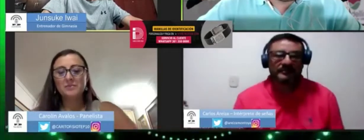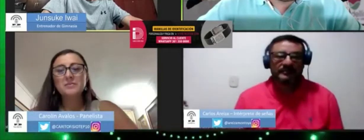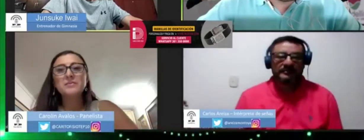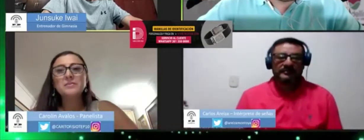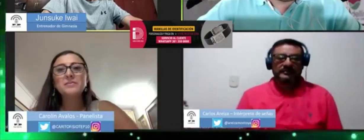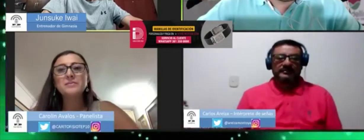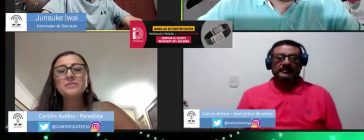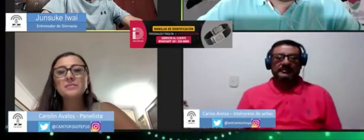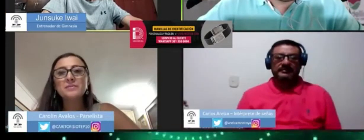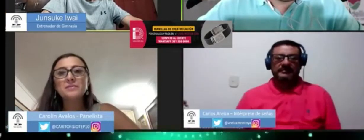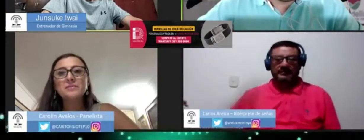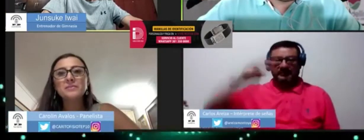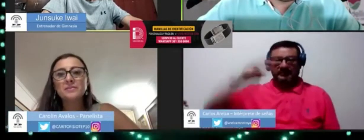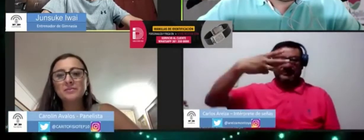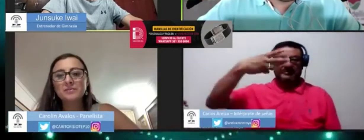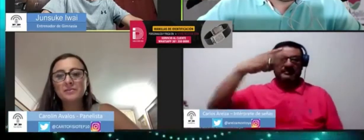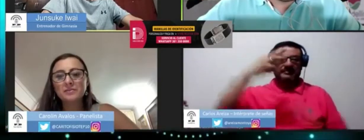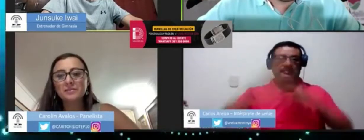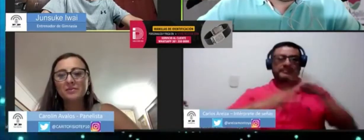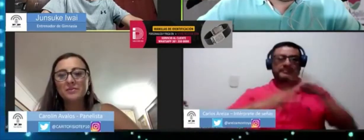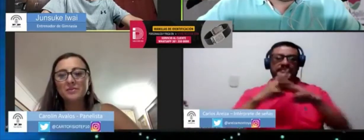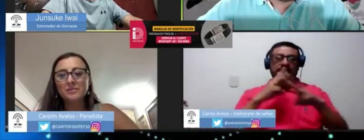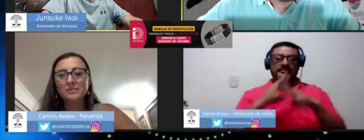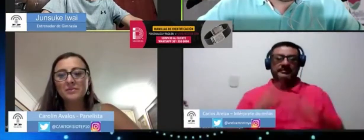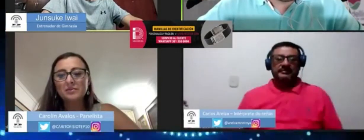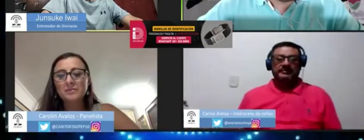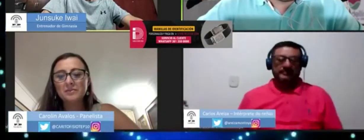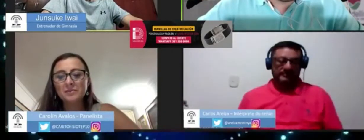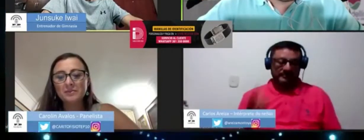del mundo, pero